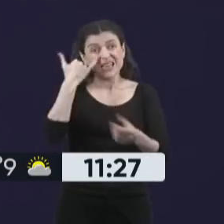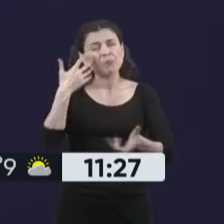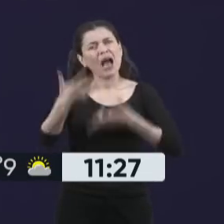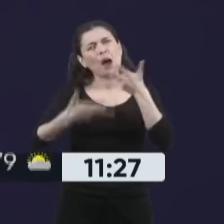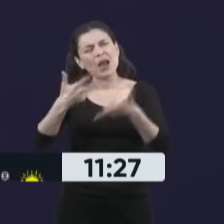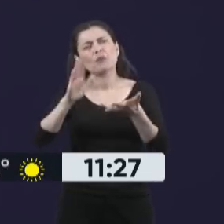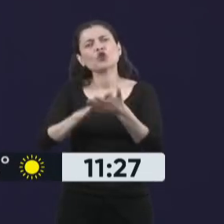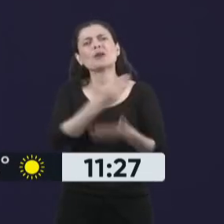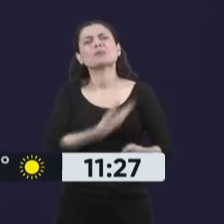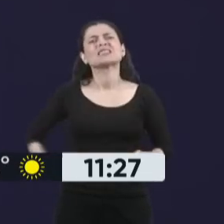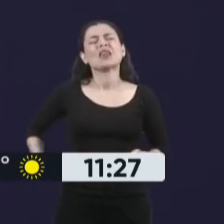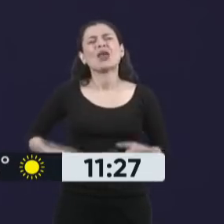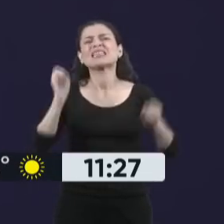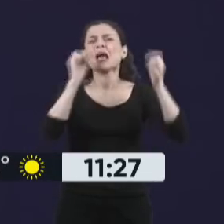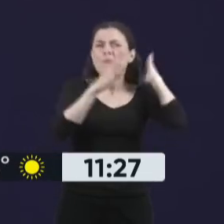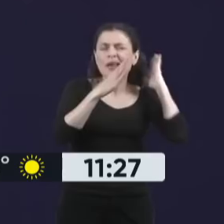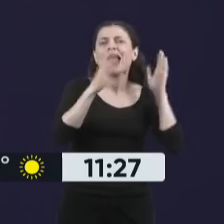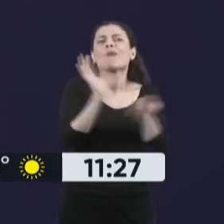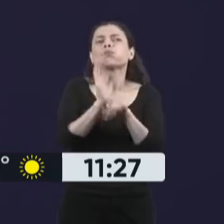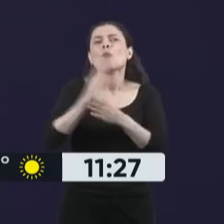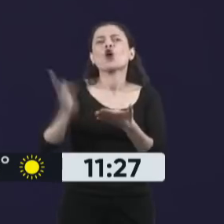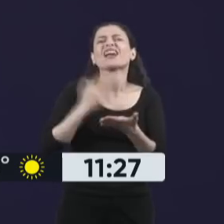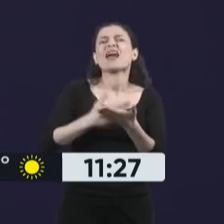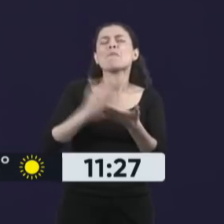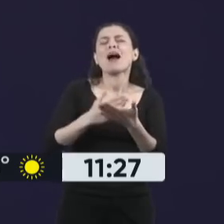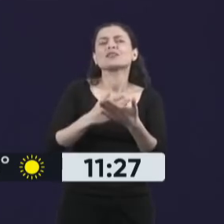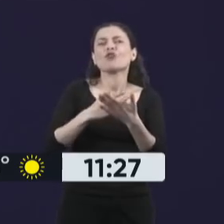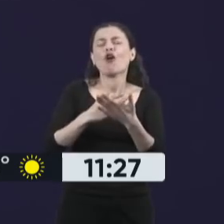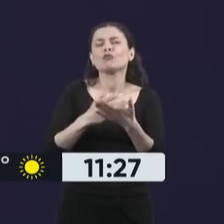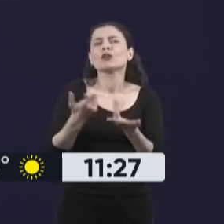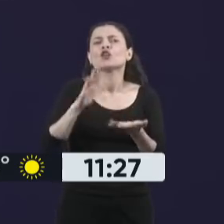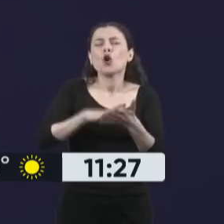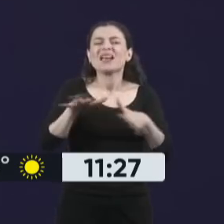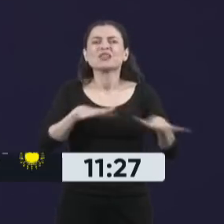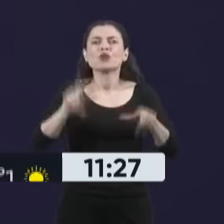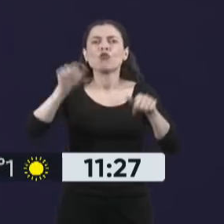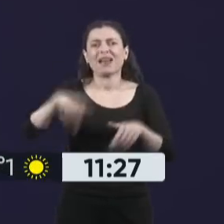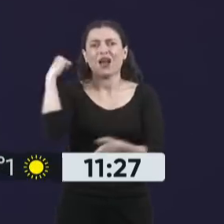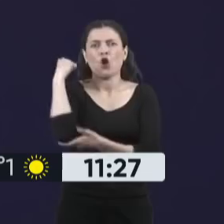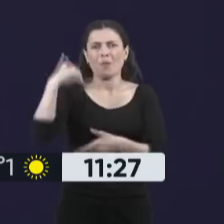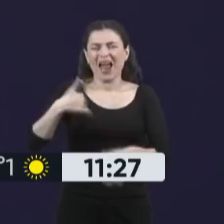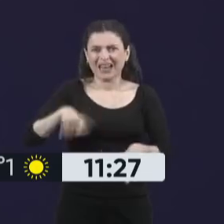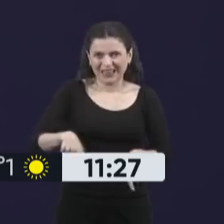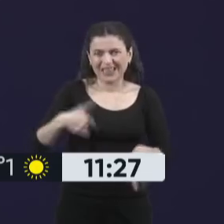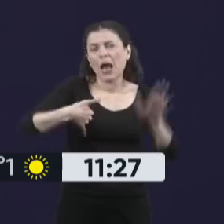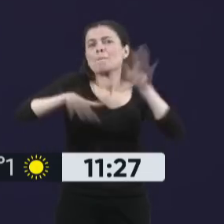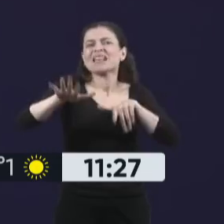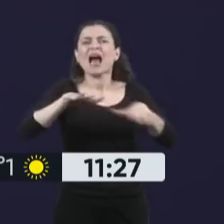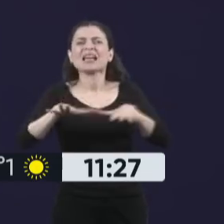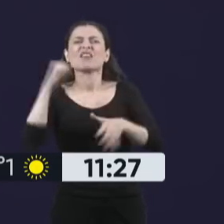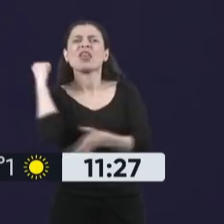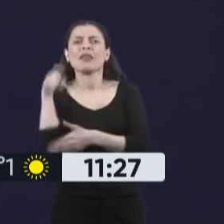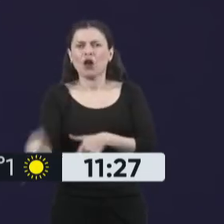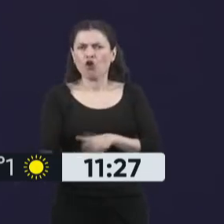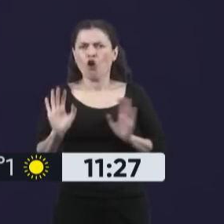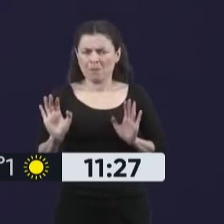el presidente hizo un repaso muy veloz de la actualidad económica, especialmente en materia de actividad. Hablamos de